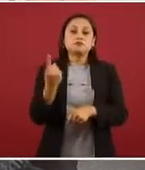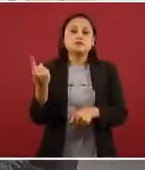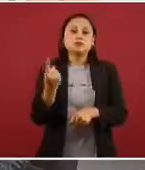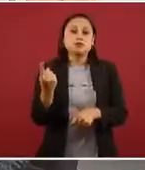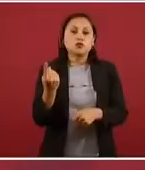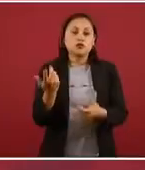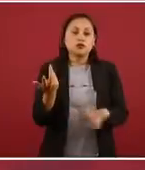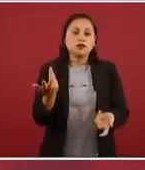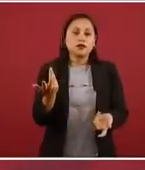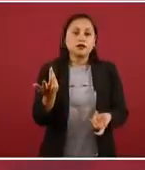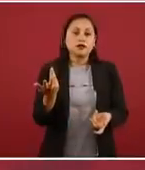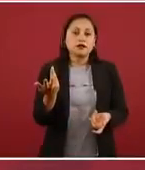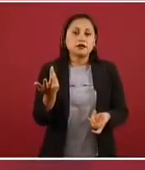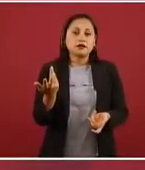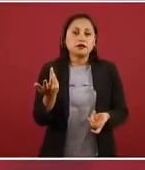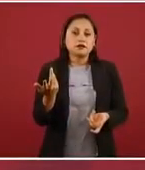reuniones